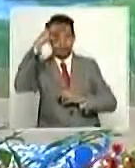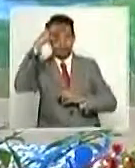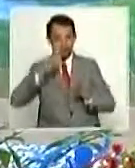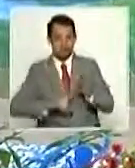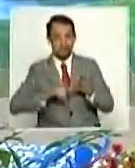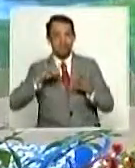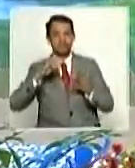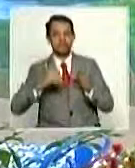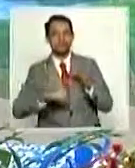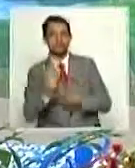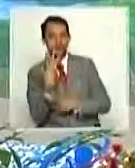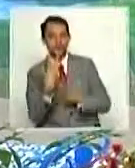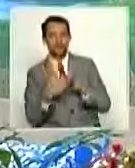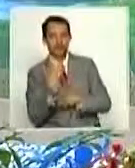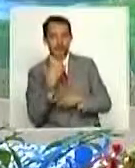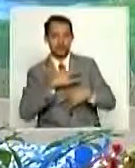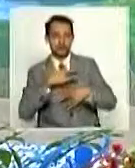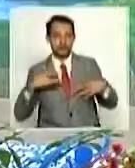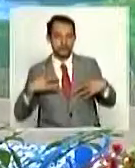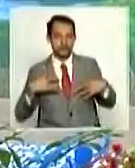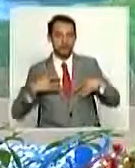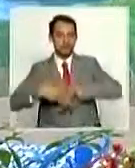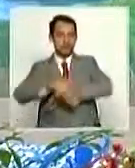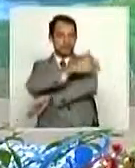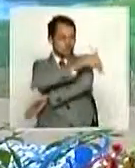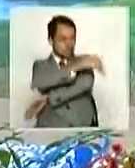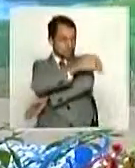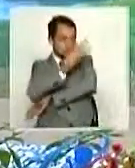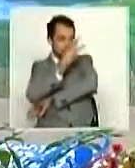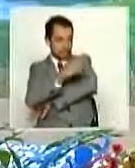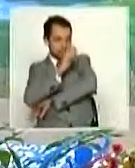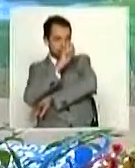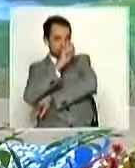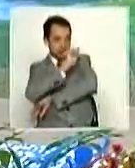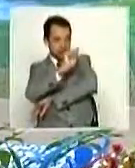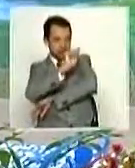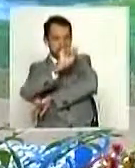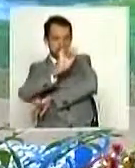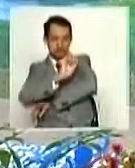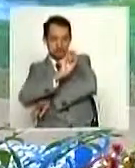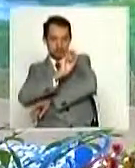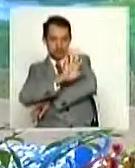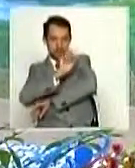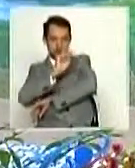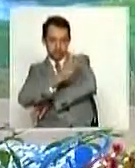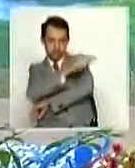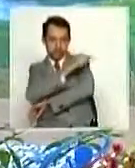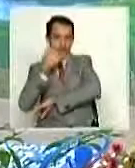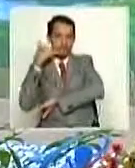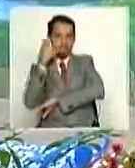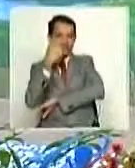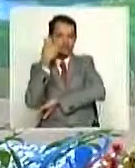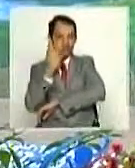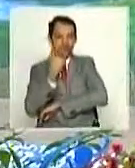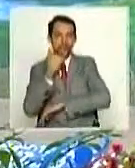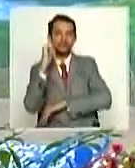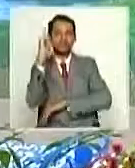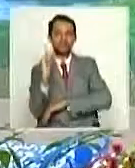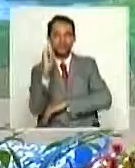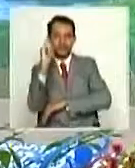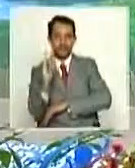de la Salud, que está ubicada en la calle 13, 3A52, y el teléfono en Ibagué es